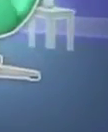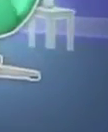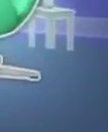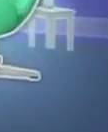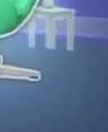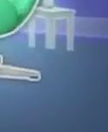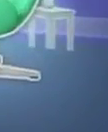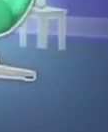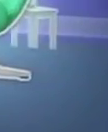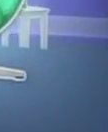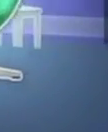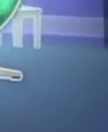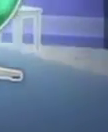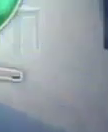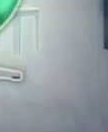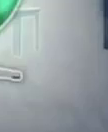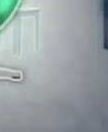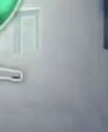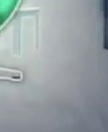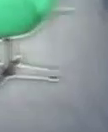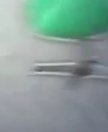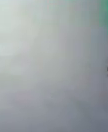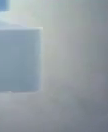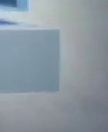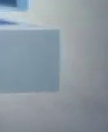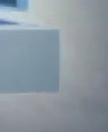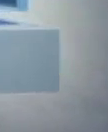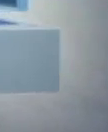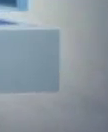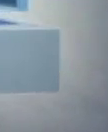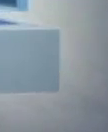Saberte ver, saberte ver.